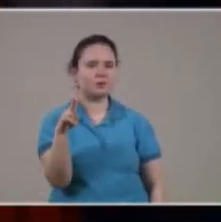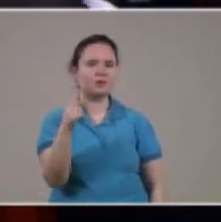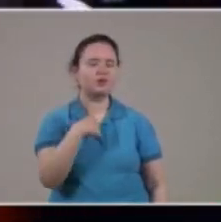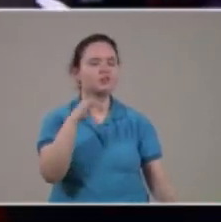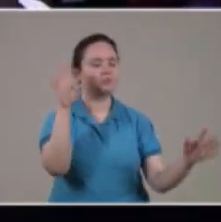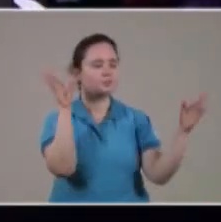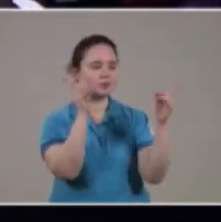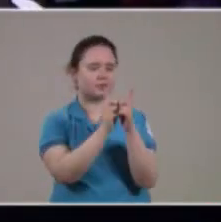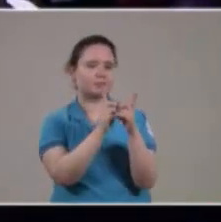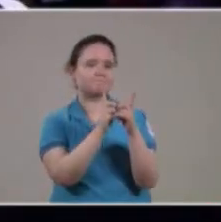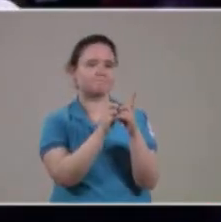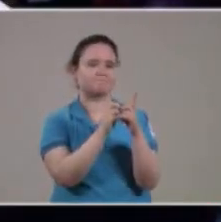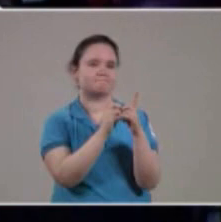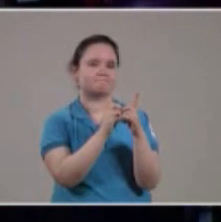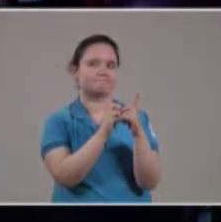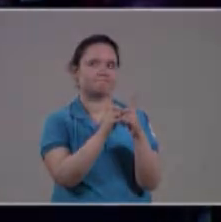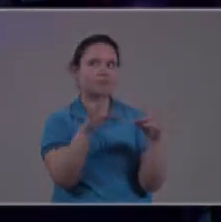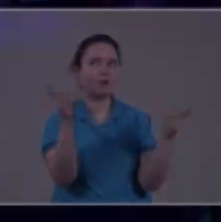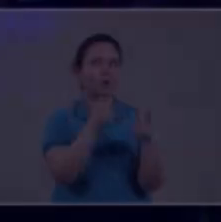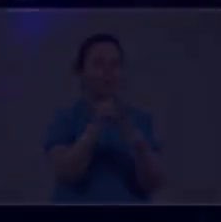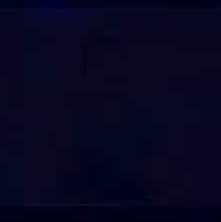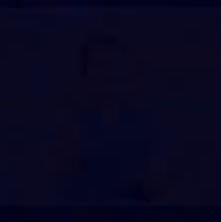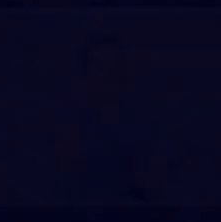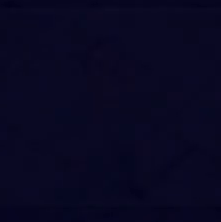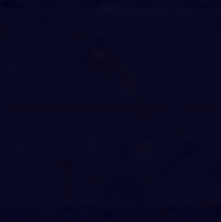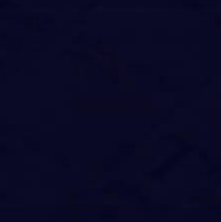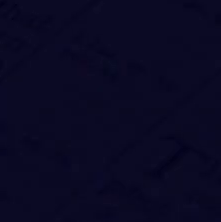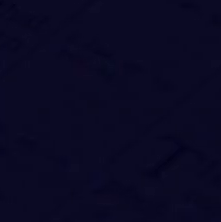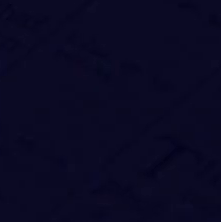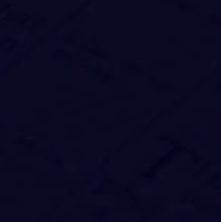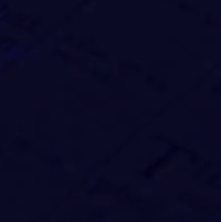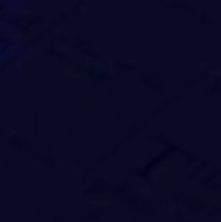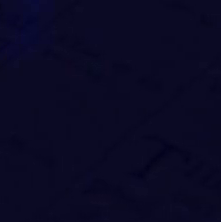topé con este versículo.